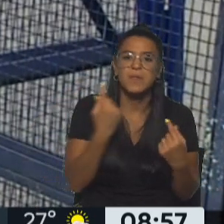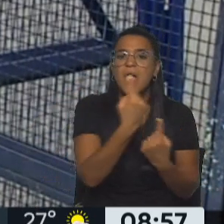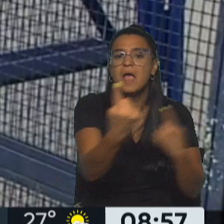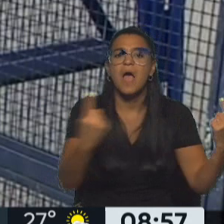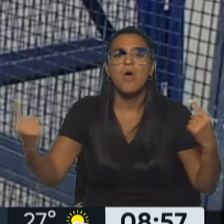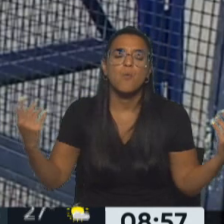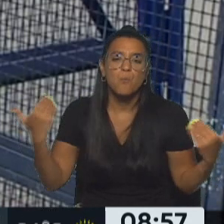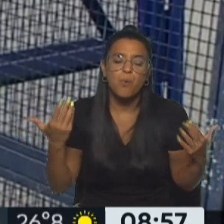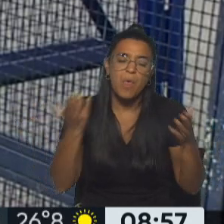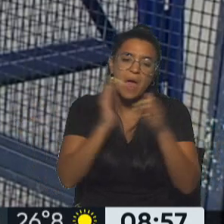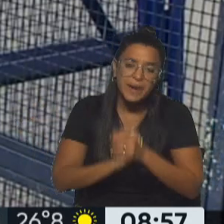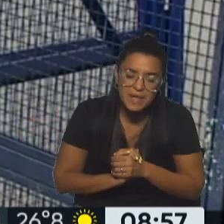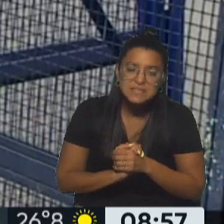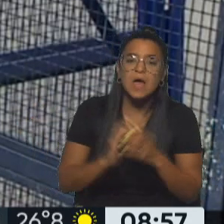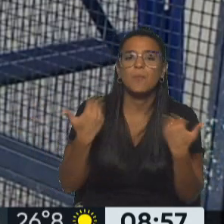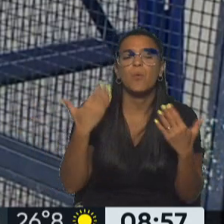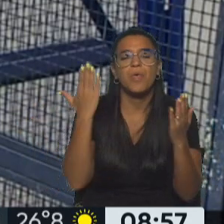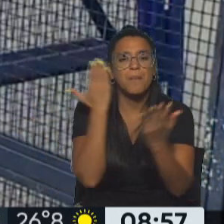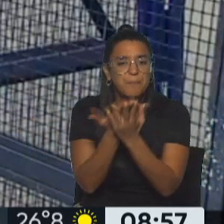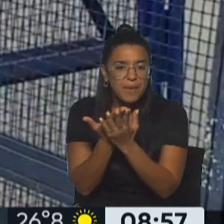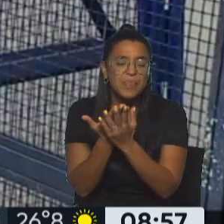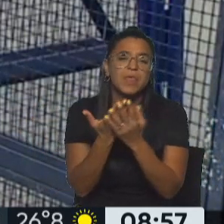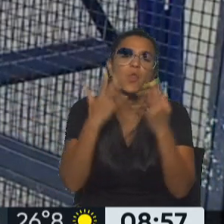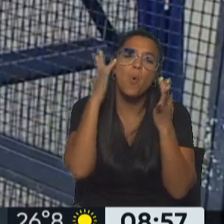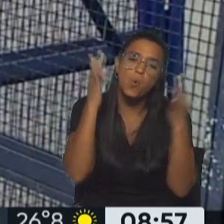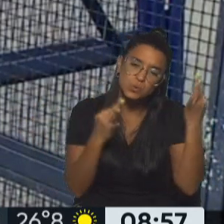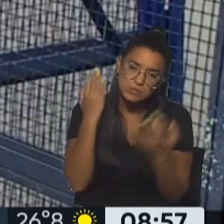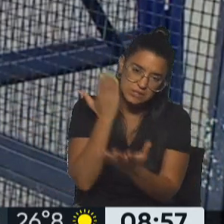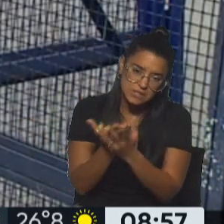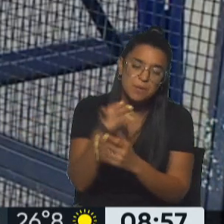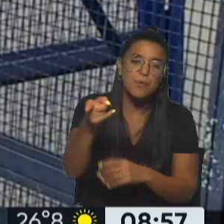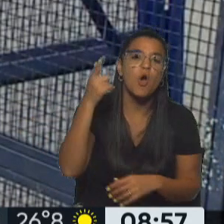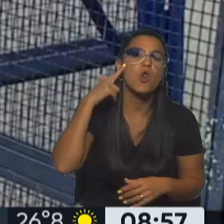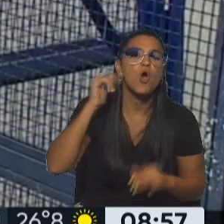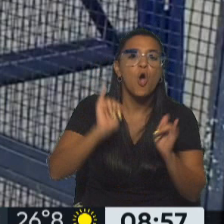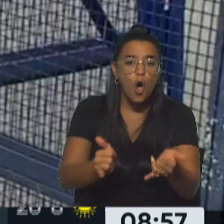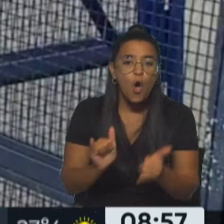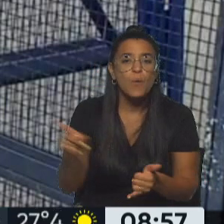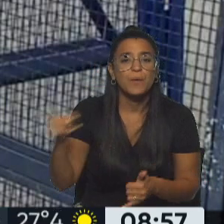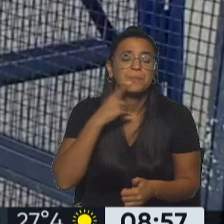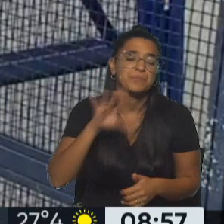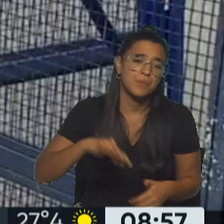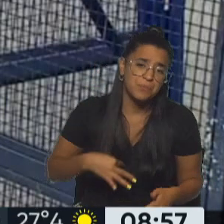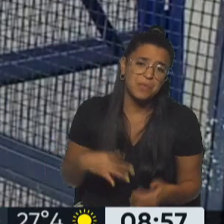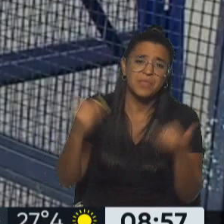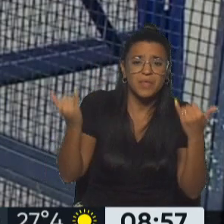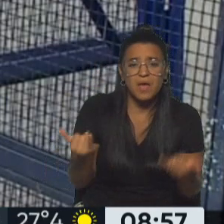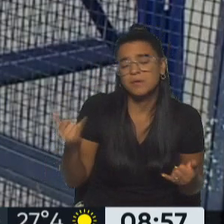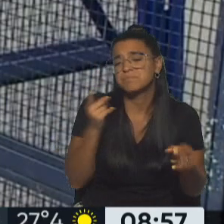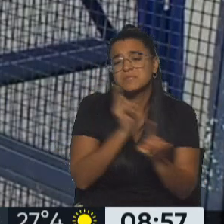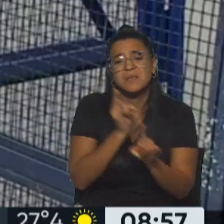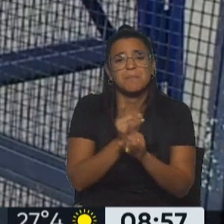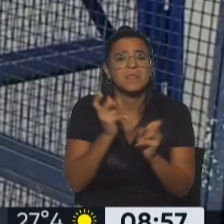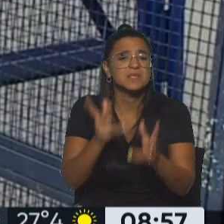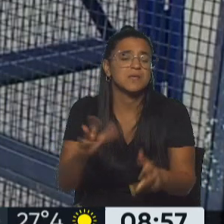uno pueda rezar, pueda pedir justicia por este joven que tenía una vida, por supuesto, como lo contamos siempre,